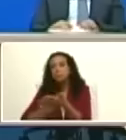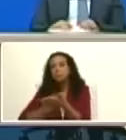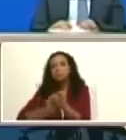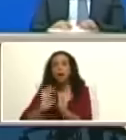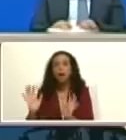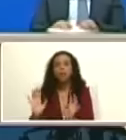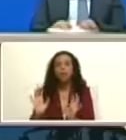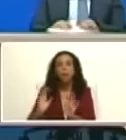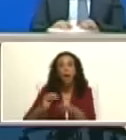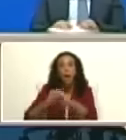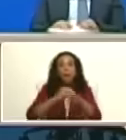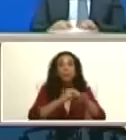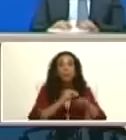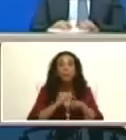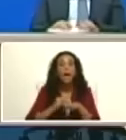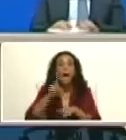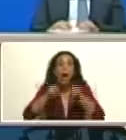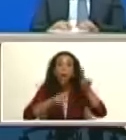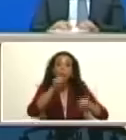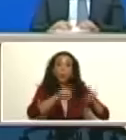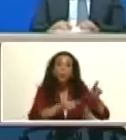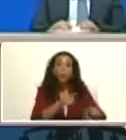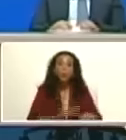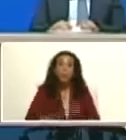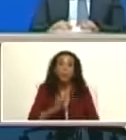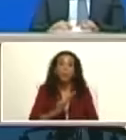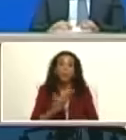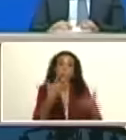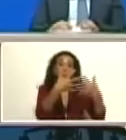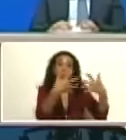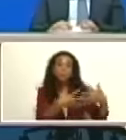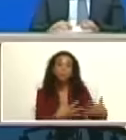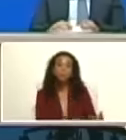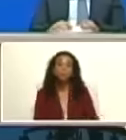aquí vamos a anunciar algunas cosas bien importantes.